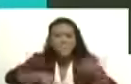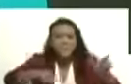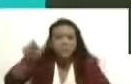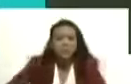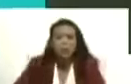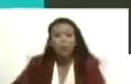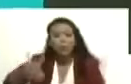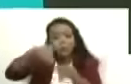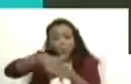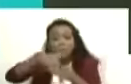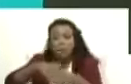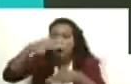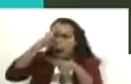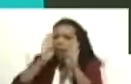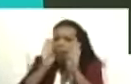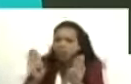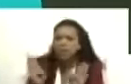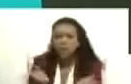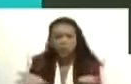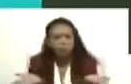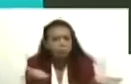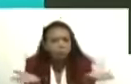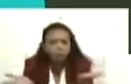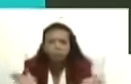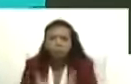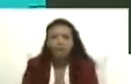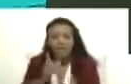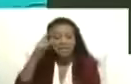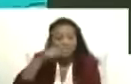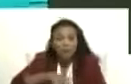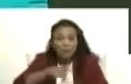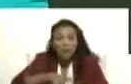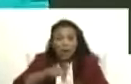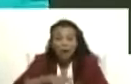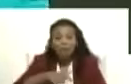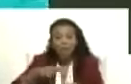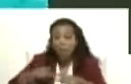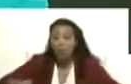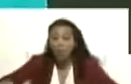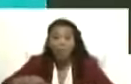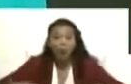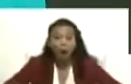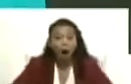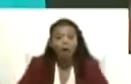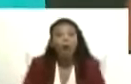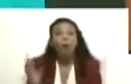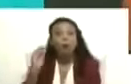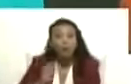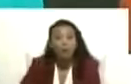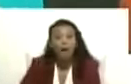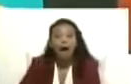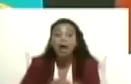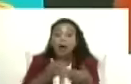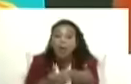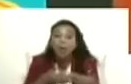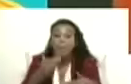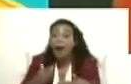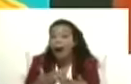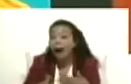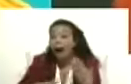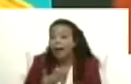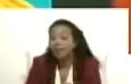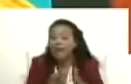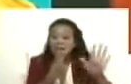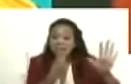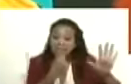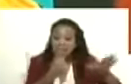de votantes que están en este instante en los centros de votación, e insistimos, hay una prórroga de votación desde las 6 de